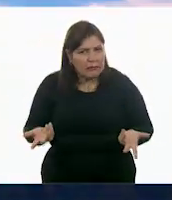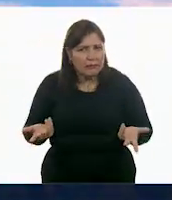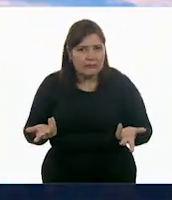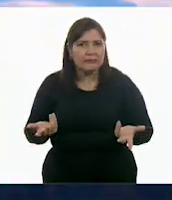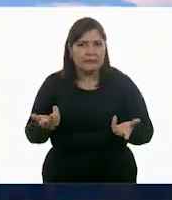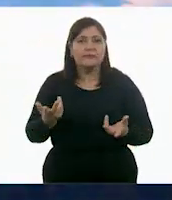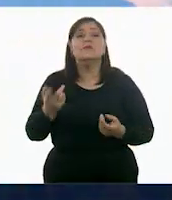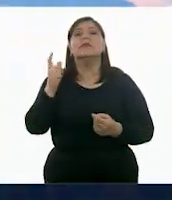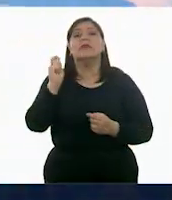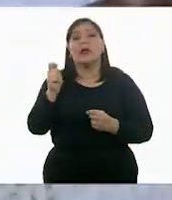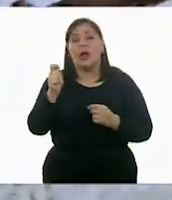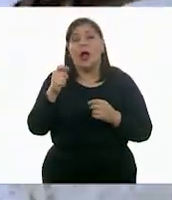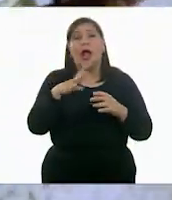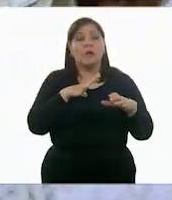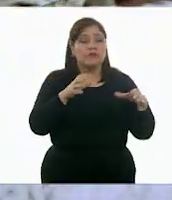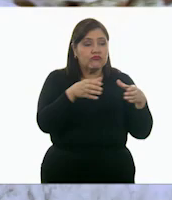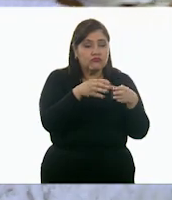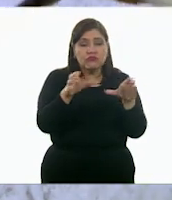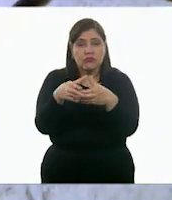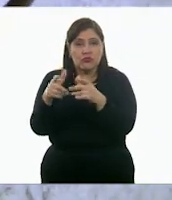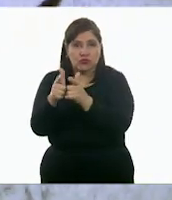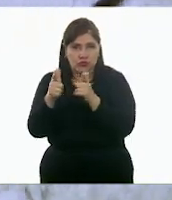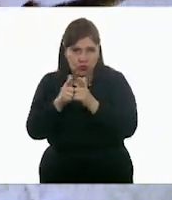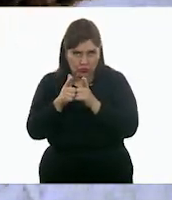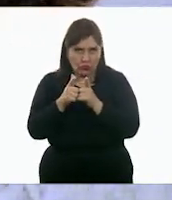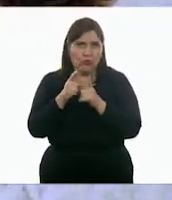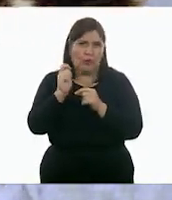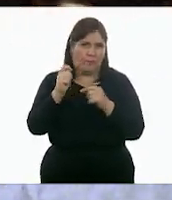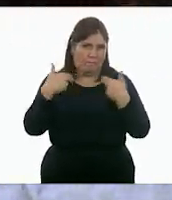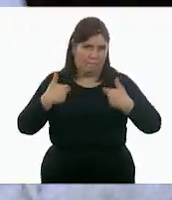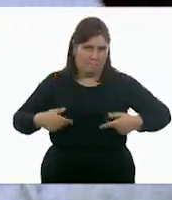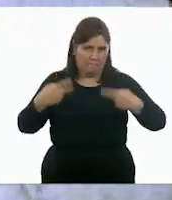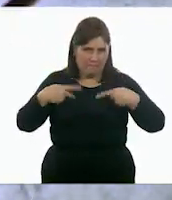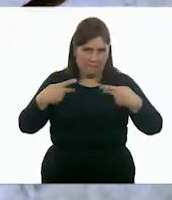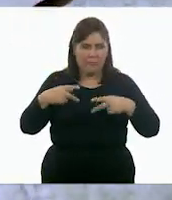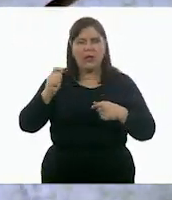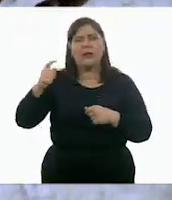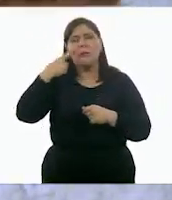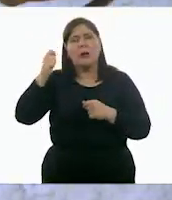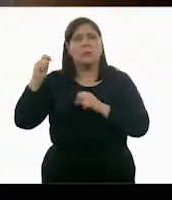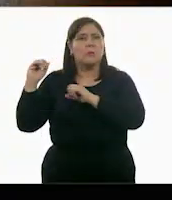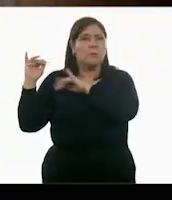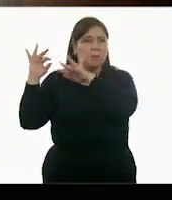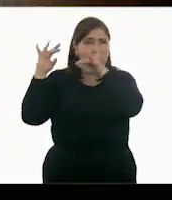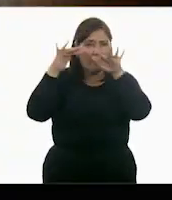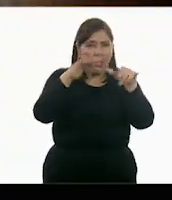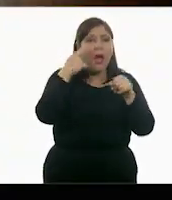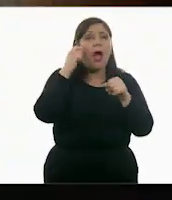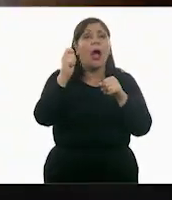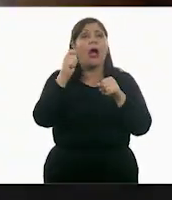Los primeros grupos humanos llegaron al continente americano entre 14.000 y